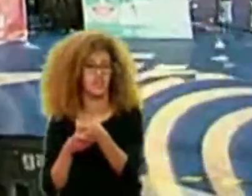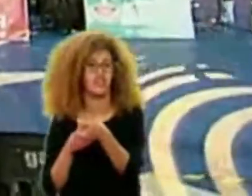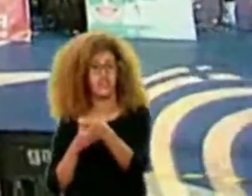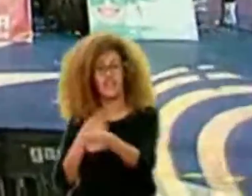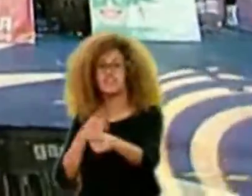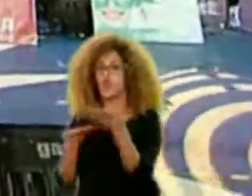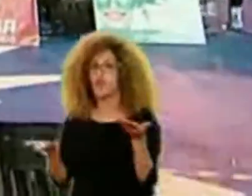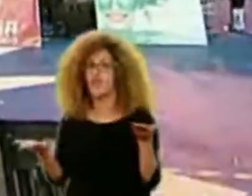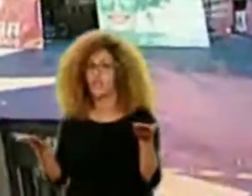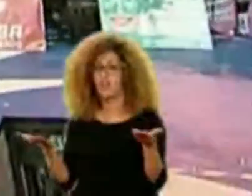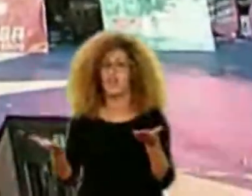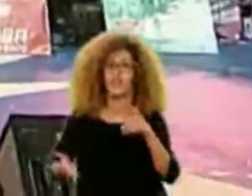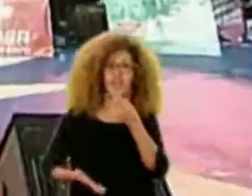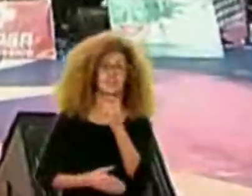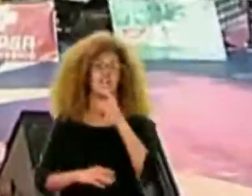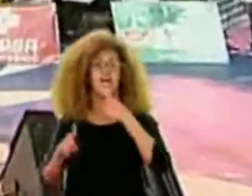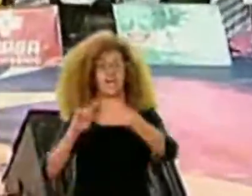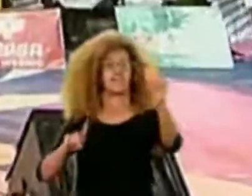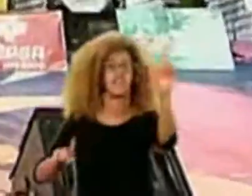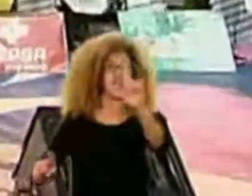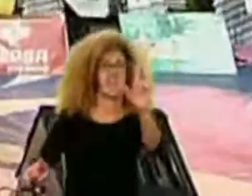esta es 2XL.